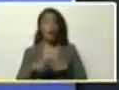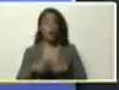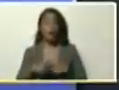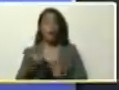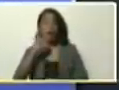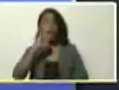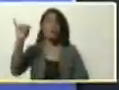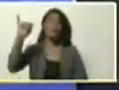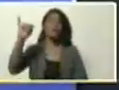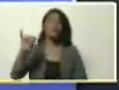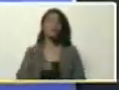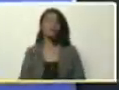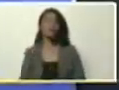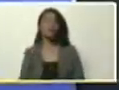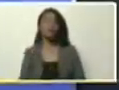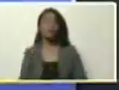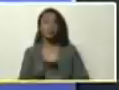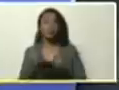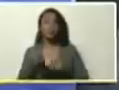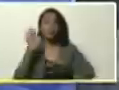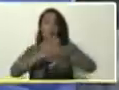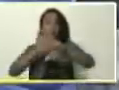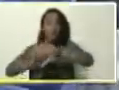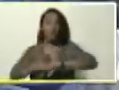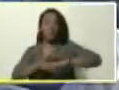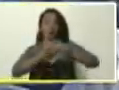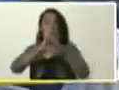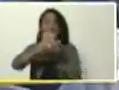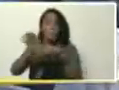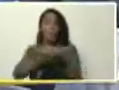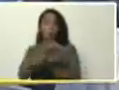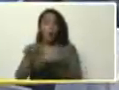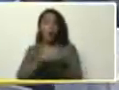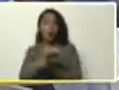denunciar, para alertar los problemas.